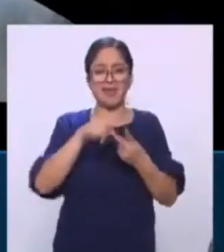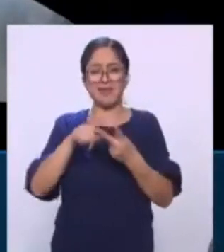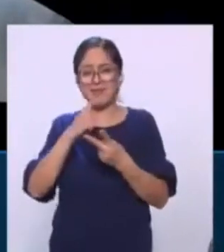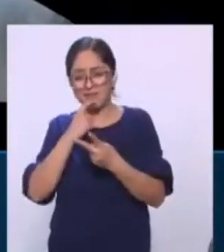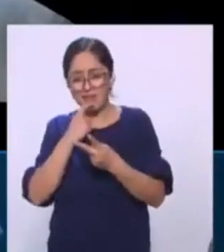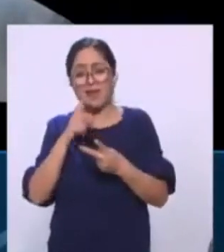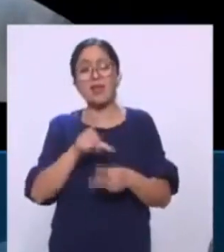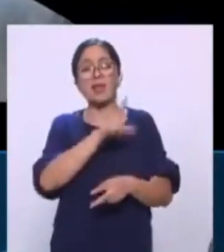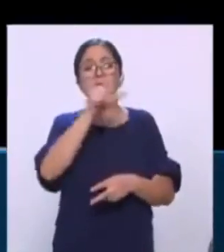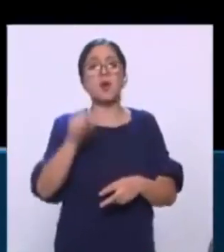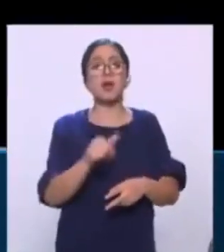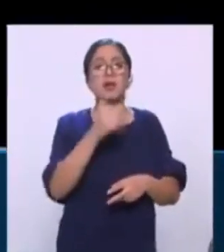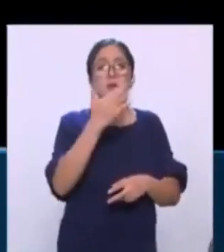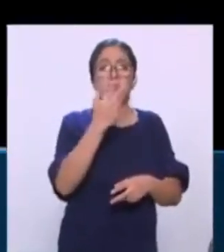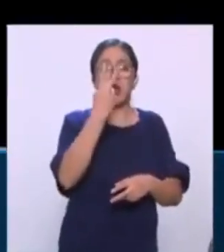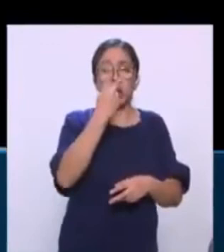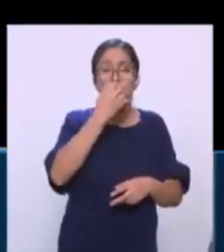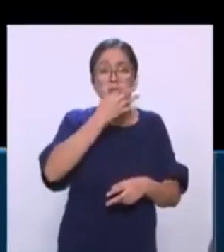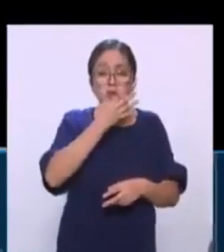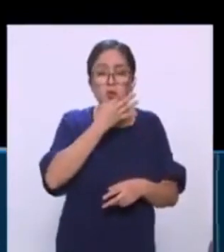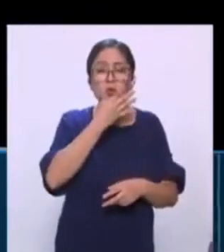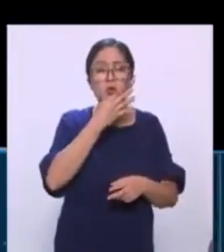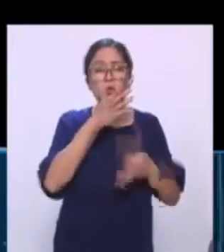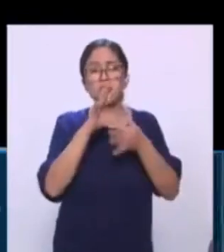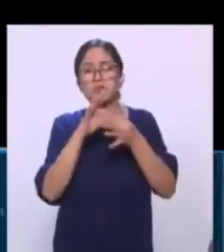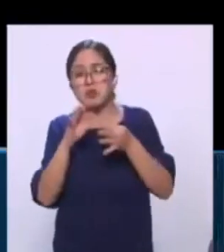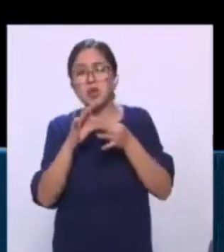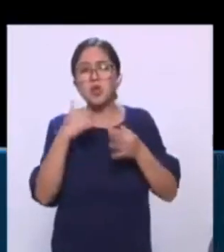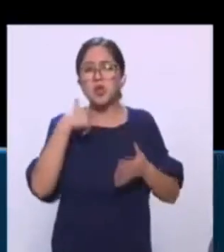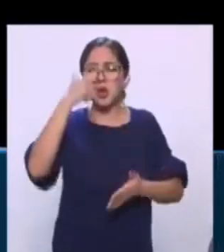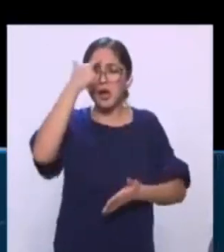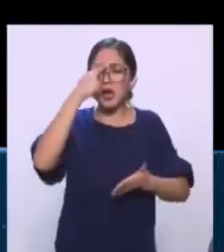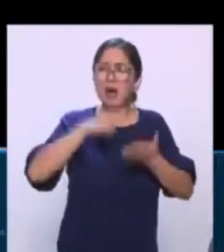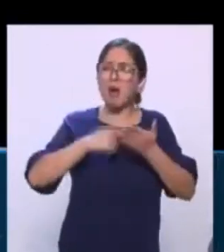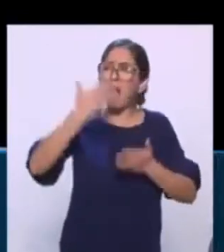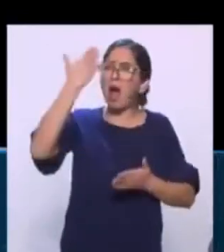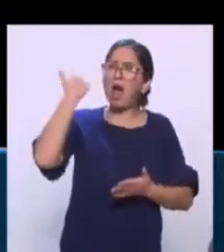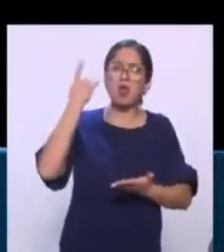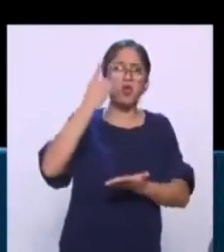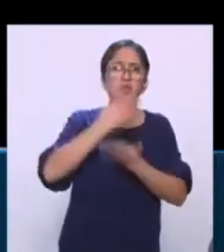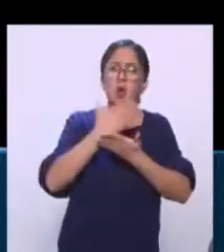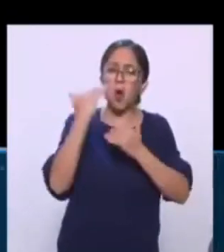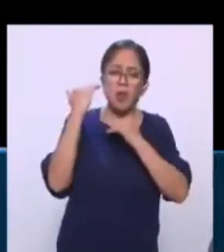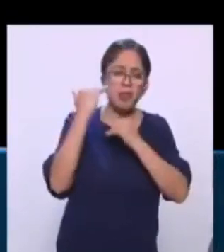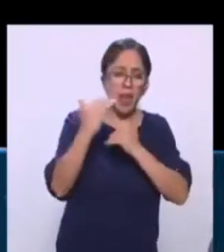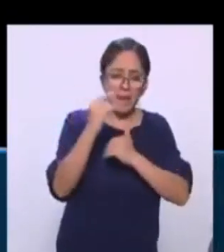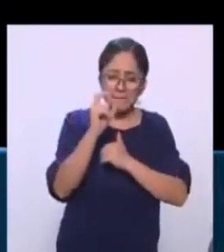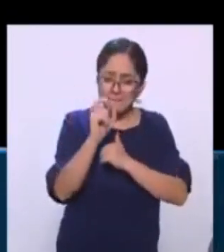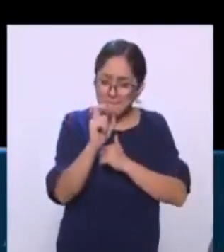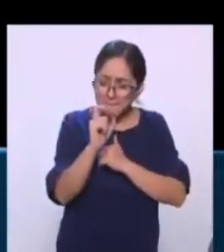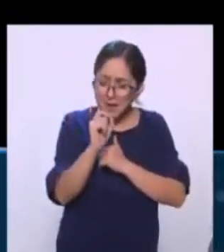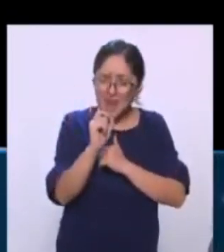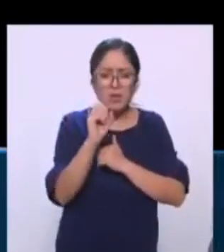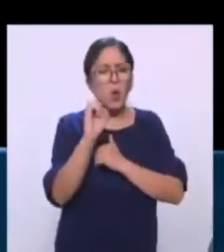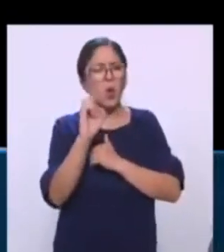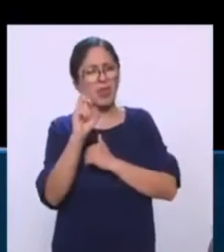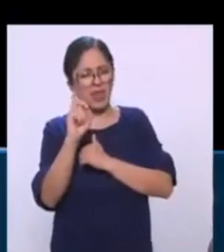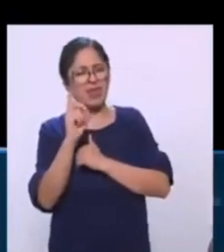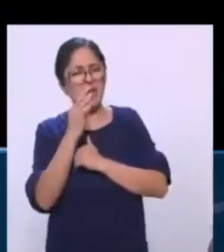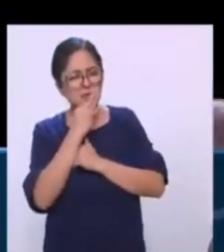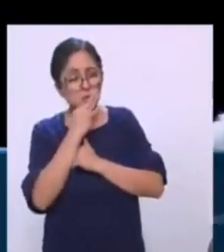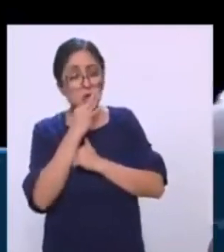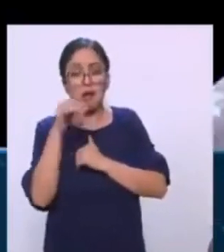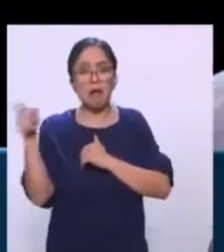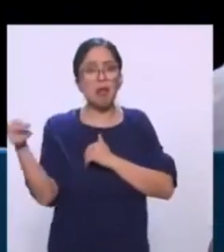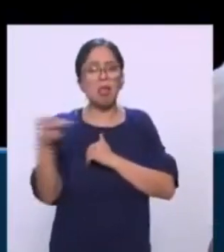estaban programados solo, me parece que 20 o 30 minutos inicialmente, después de esa conversación,